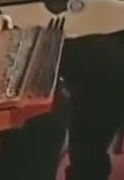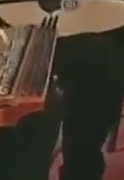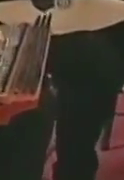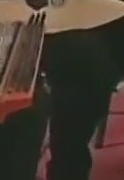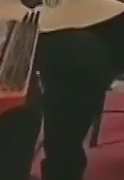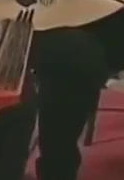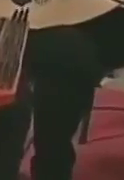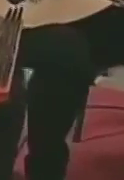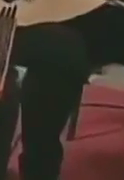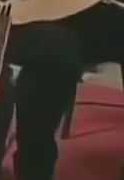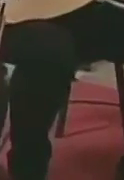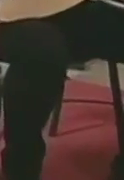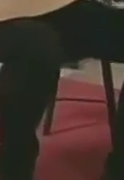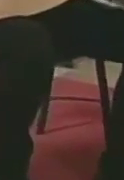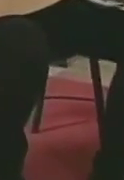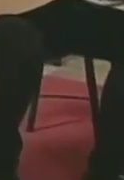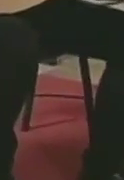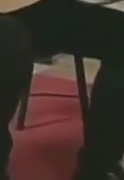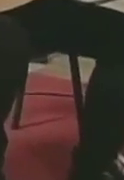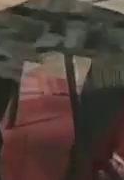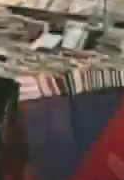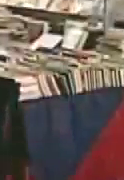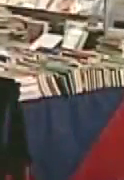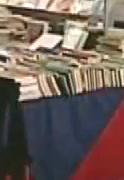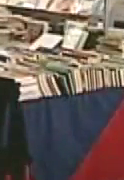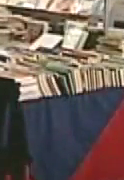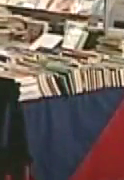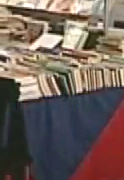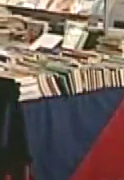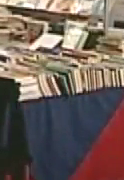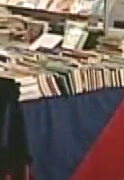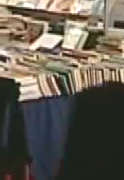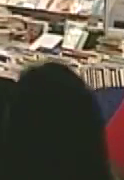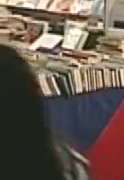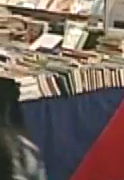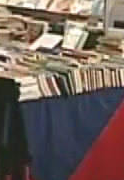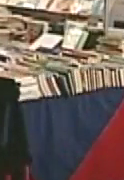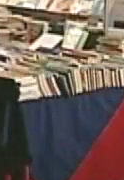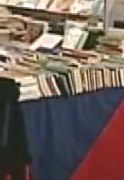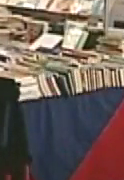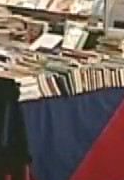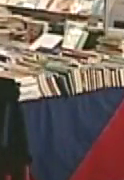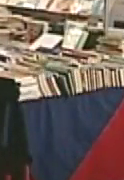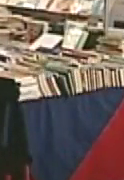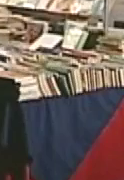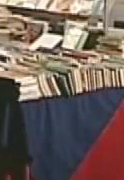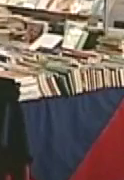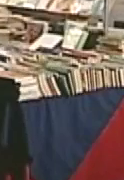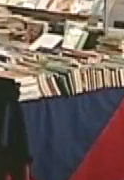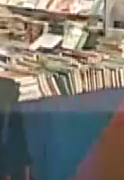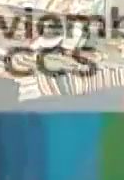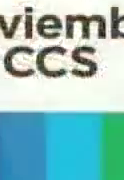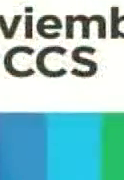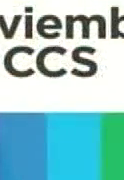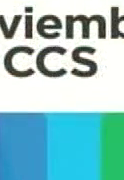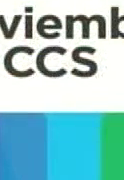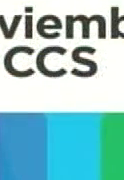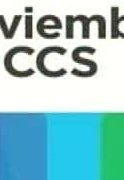disfrutar de esta edición 2018. Con esta información y con este ambiente vamos a despedir esta transmisión.